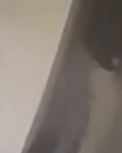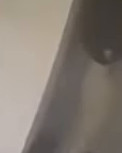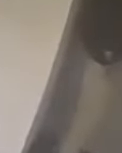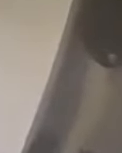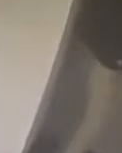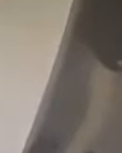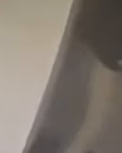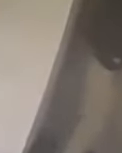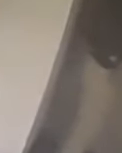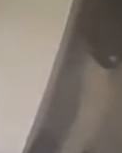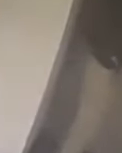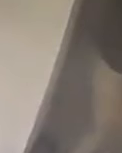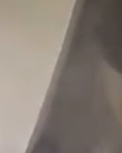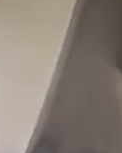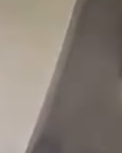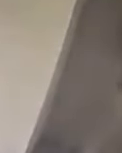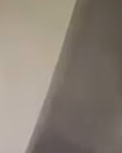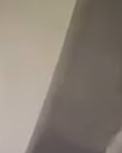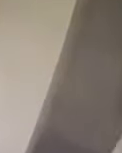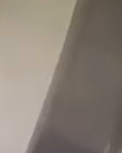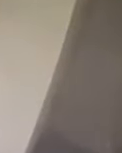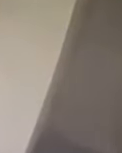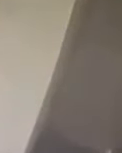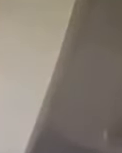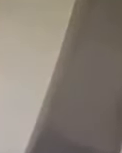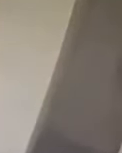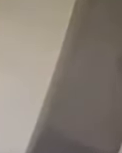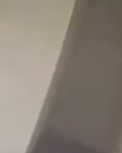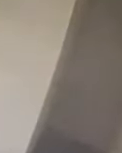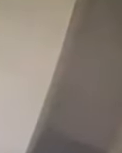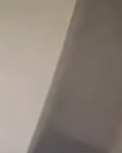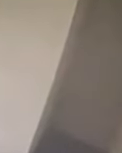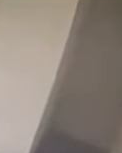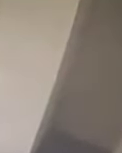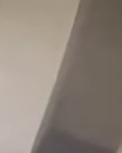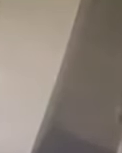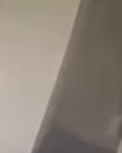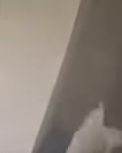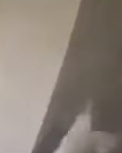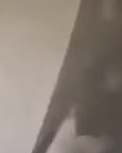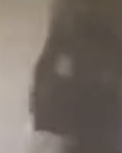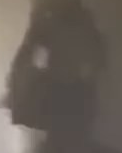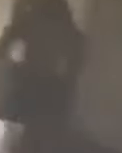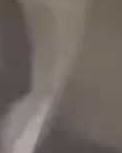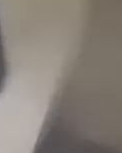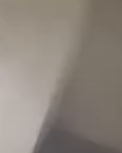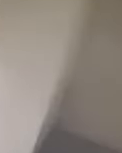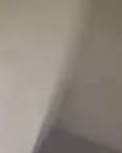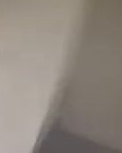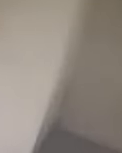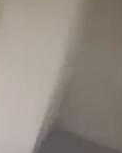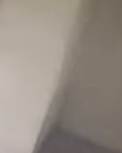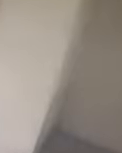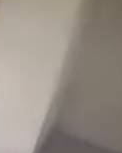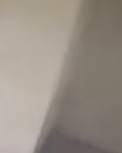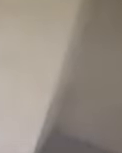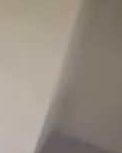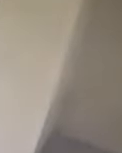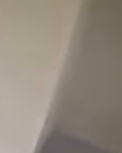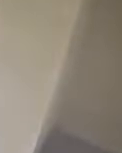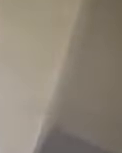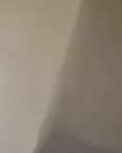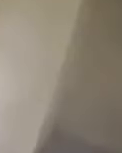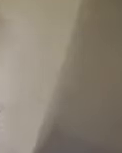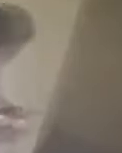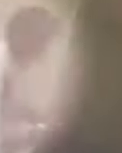funcionarios en la muerte de 40 migrantes. ¿Qué respuestas tan diferentes nos daría aquel López Obrador del año 2000? Ya que